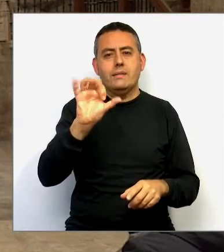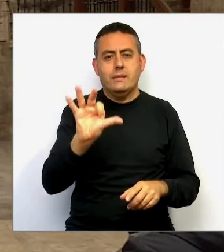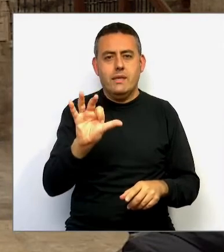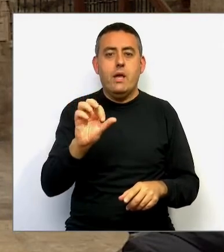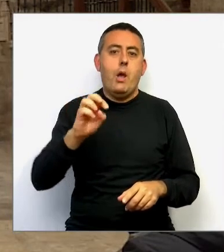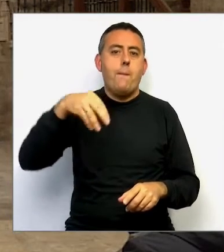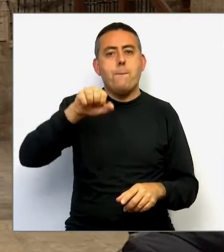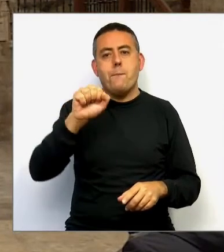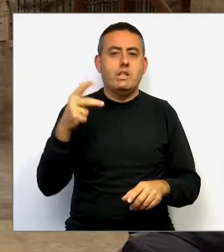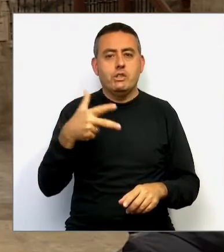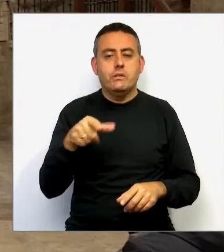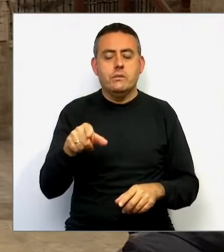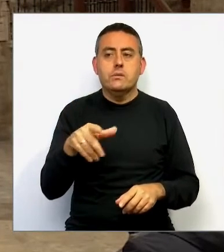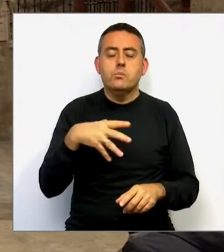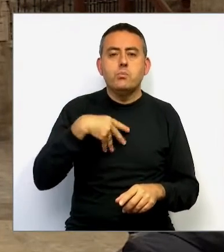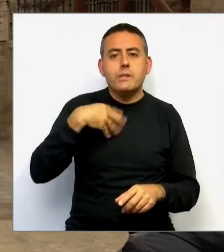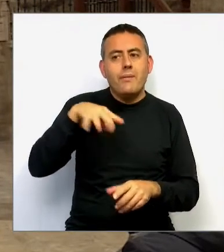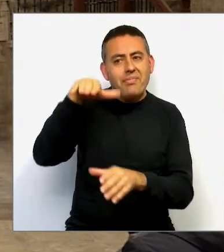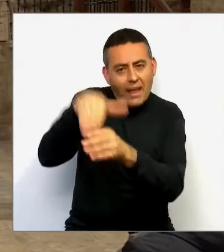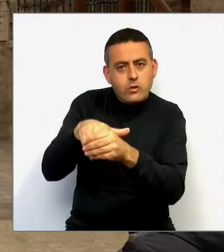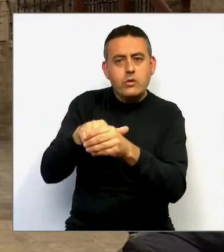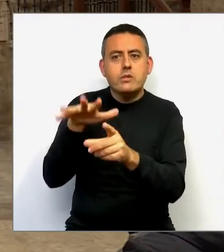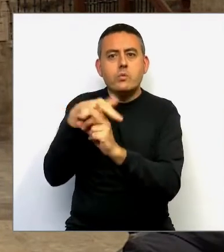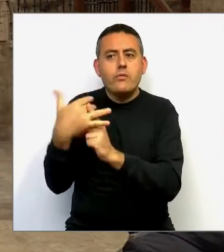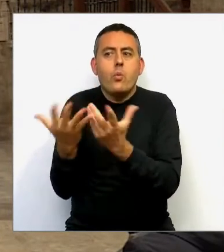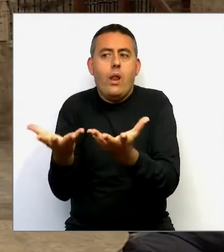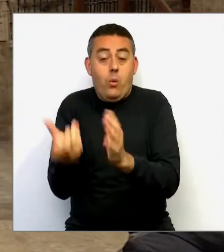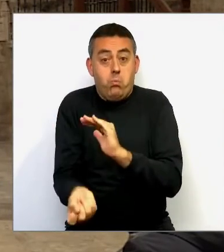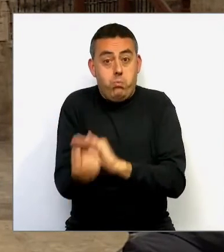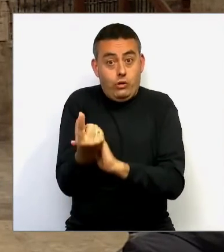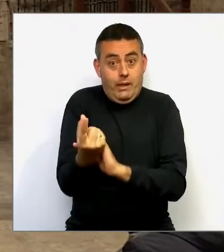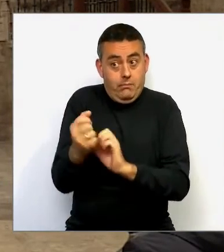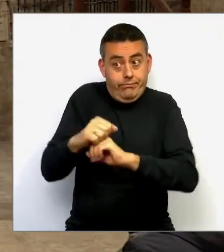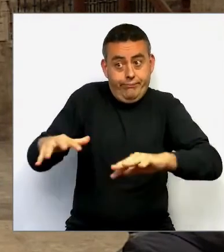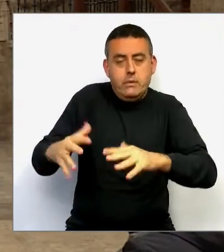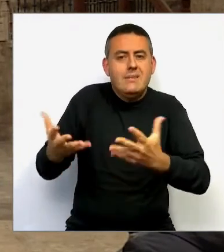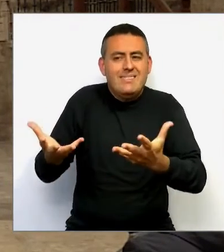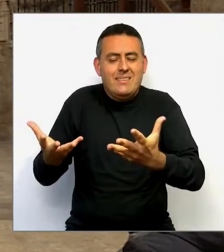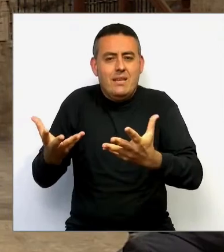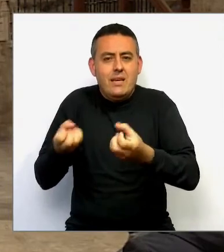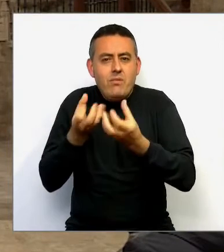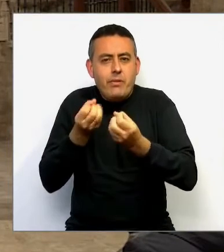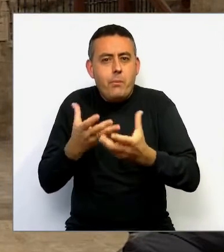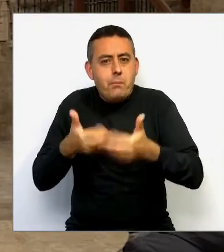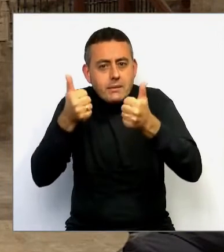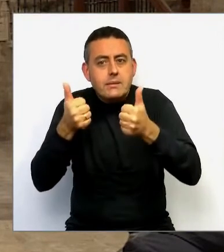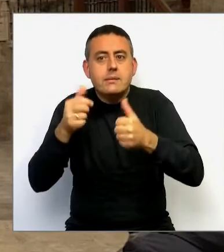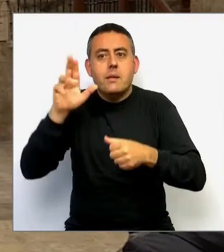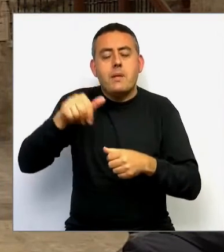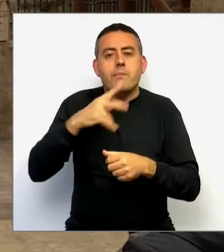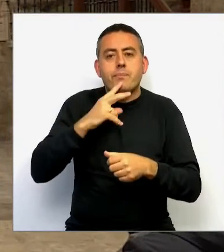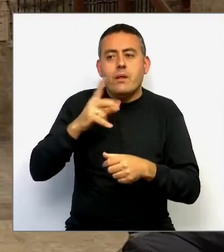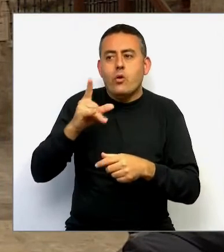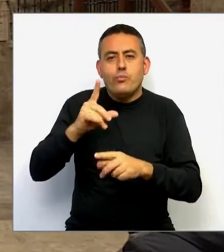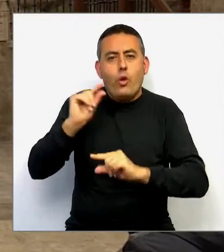explicar cuál es la situación del brot a horas de ahora y si tienen ya un poco más de información de quién ha sido el origen de los contagios.